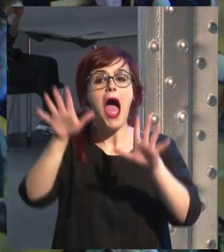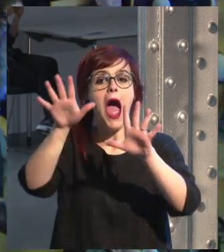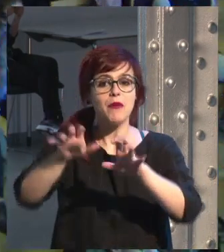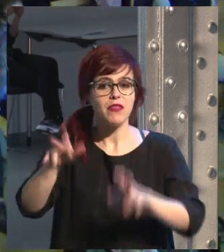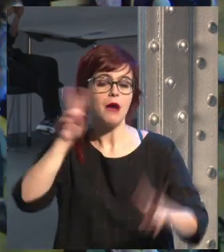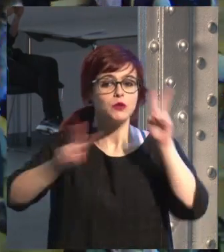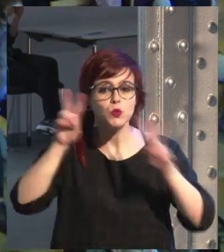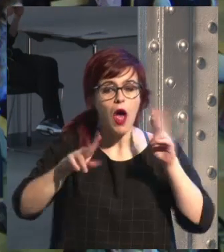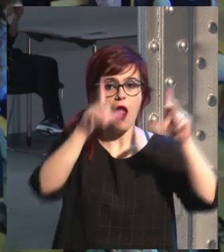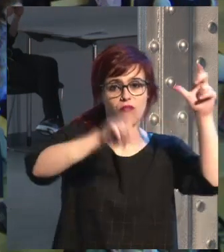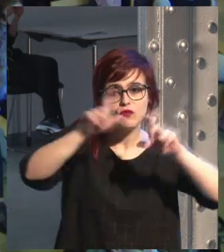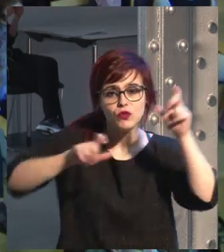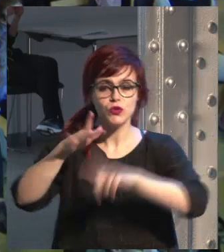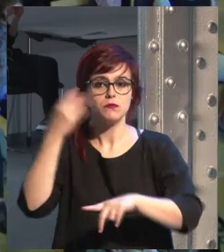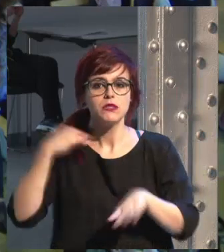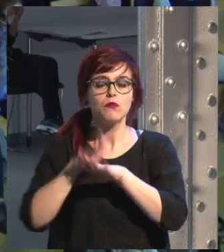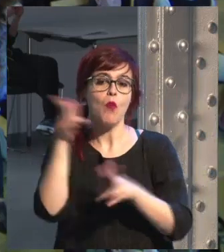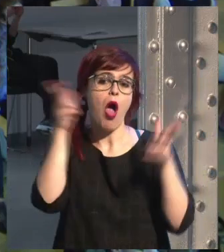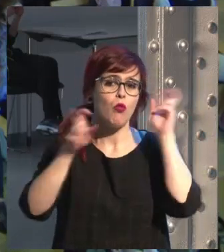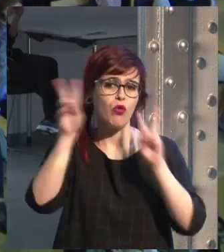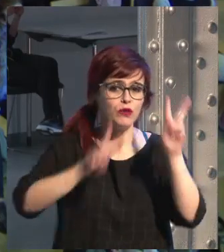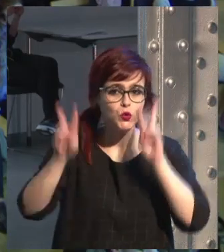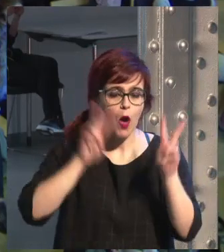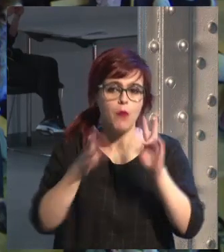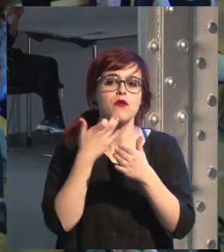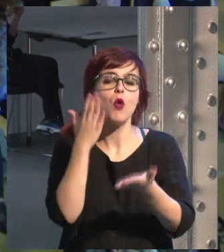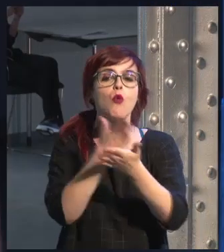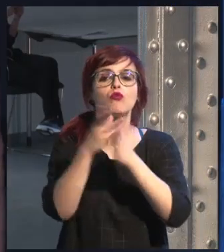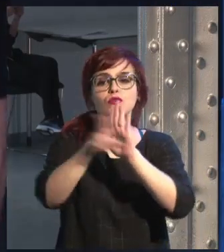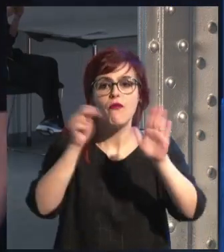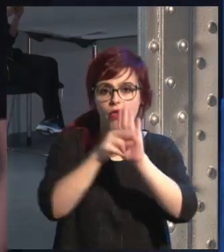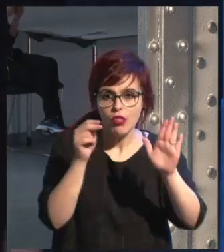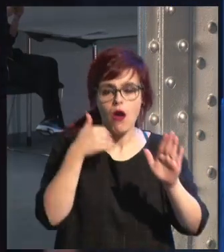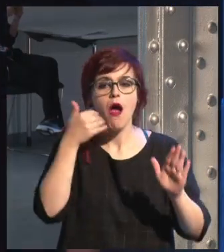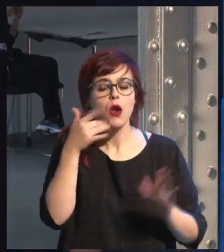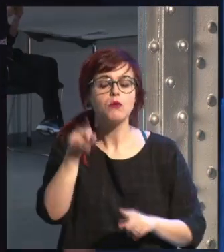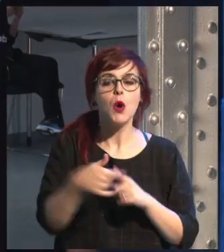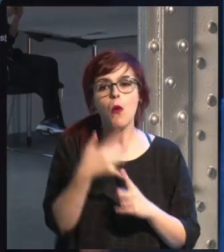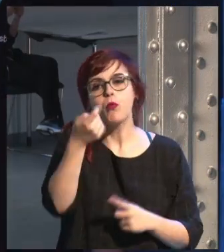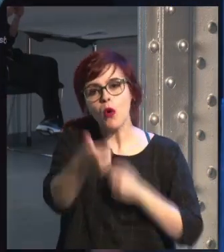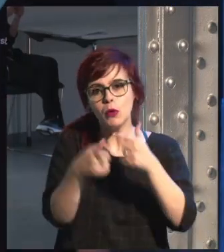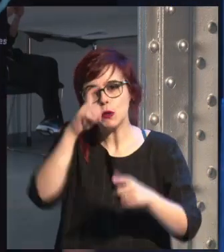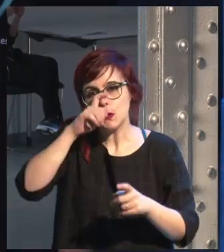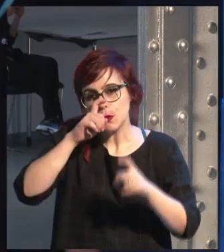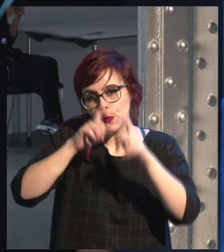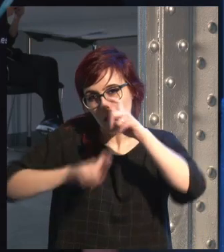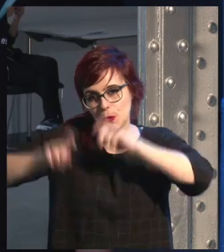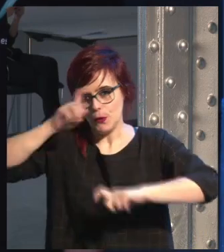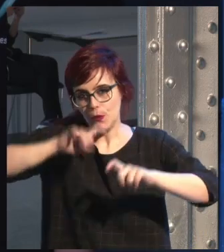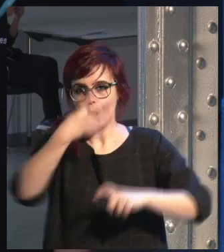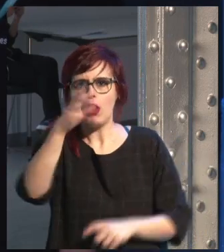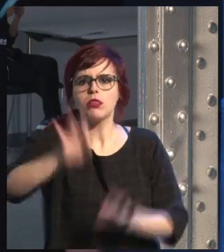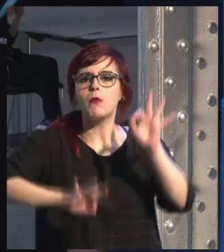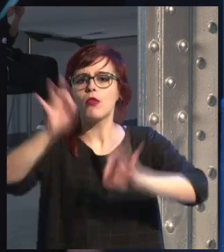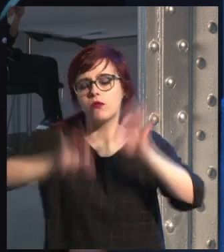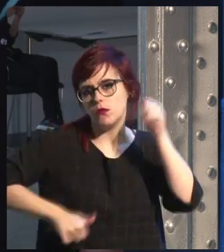con fotografías, con infografías, con medios audiovisuales, un curso de vídeo, por ejemplo, pues ya voy recordando más, un 40%.